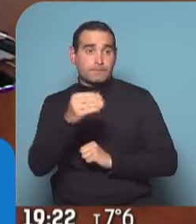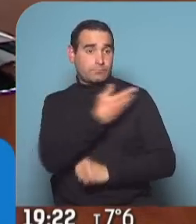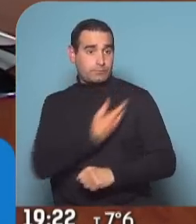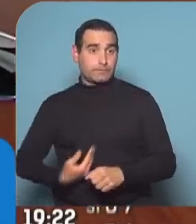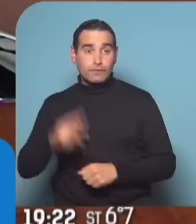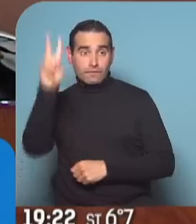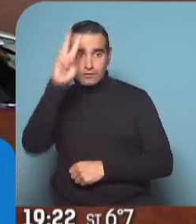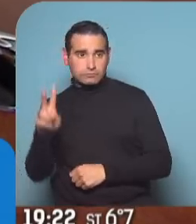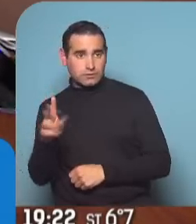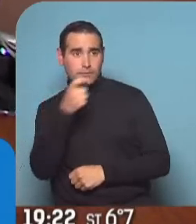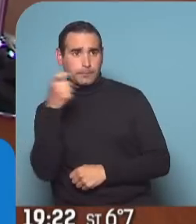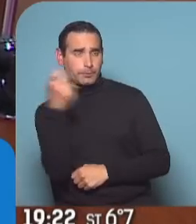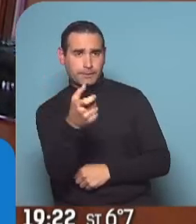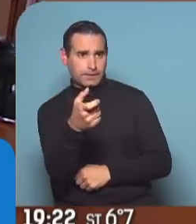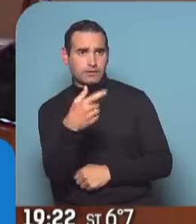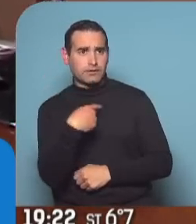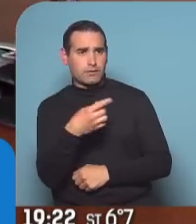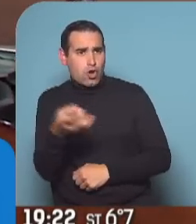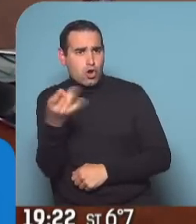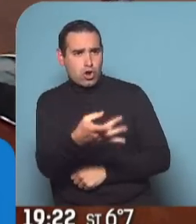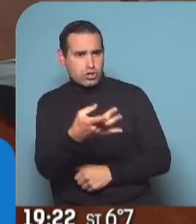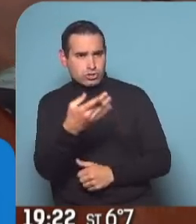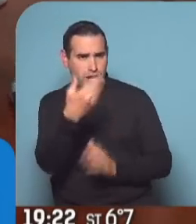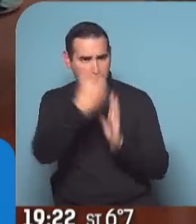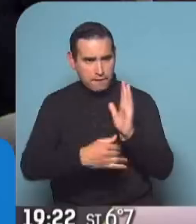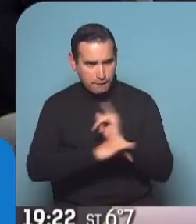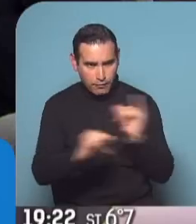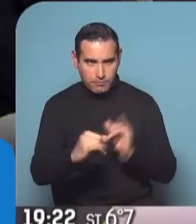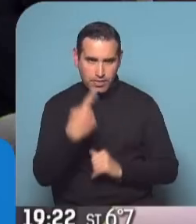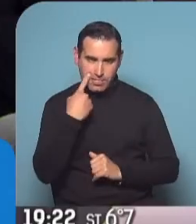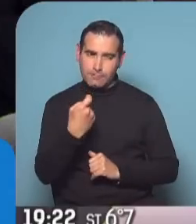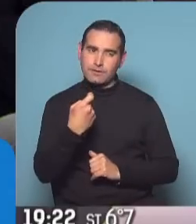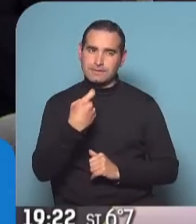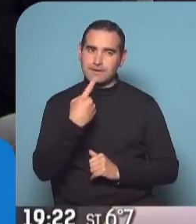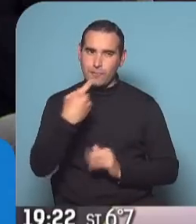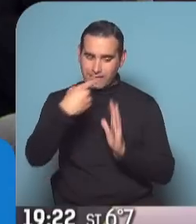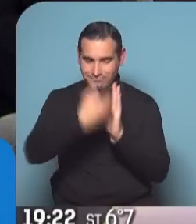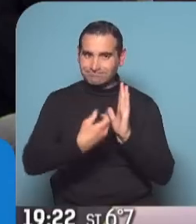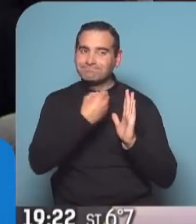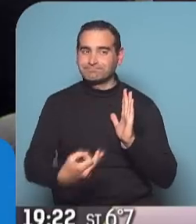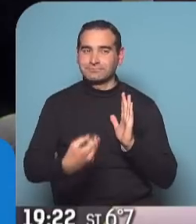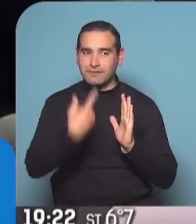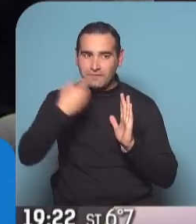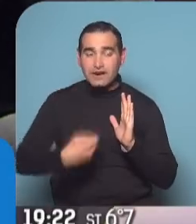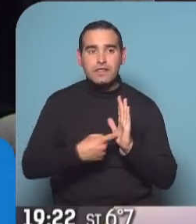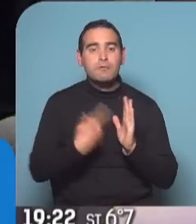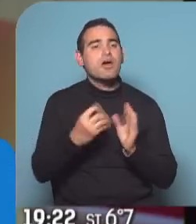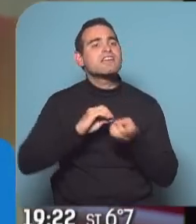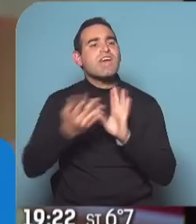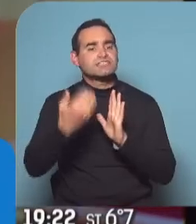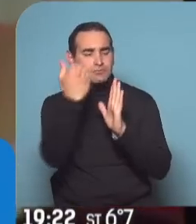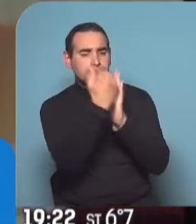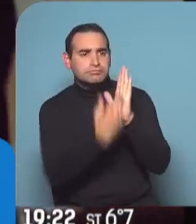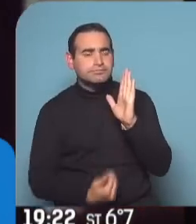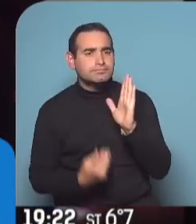venezolano deslegitimando el informe creo que demuestra que toca los puntos claves. Ahora la gran pregunta es: ¿qué hacemos con todo este